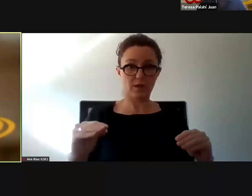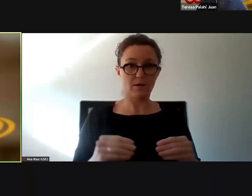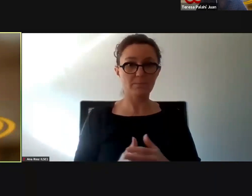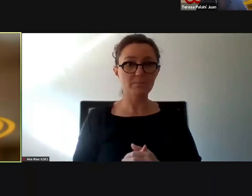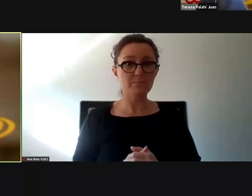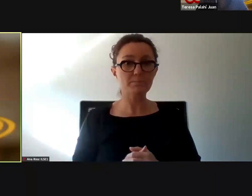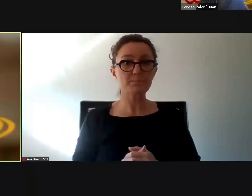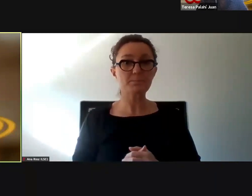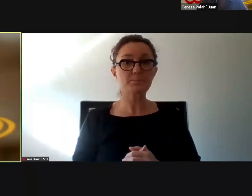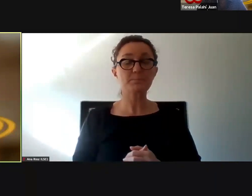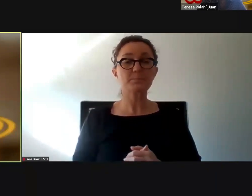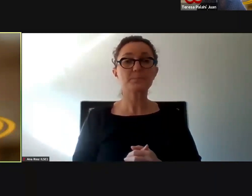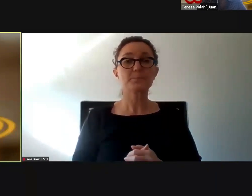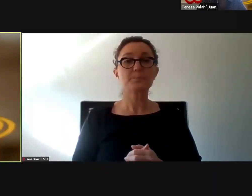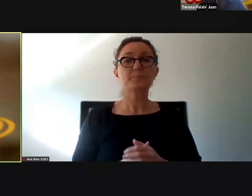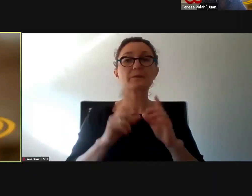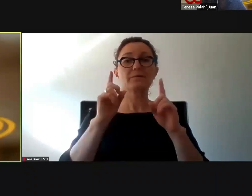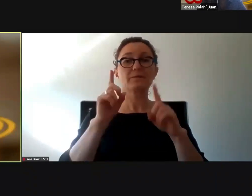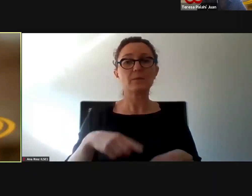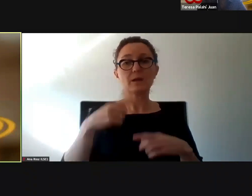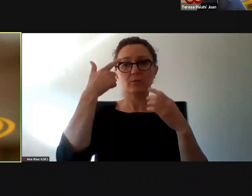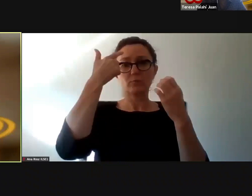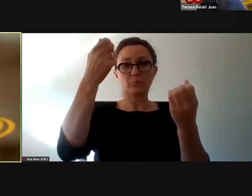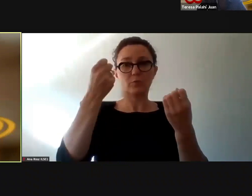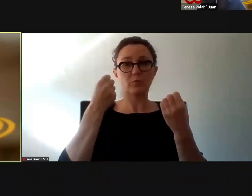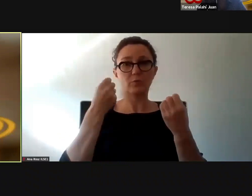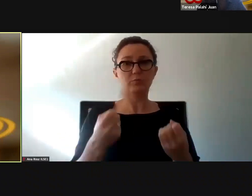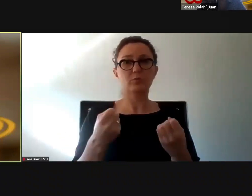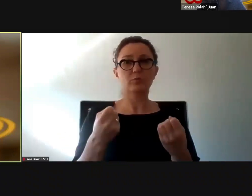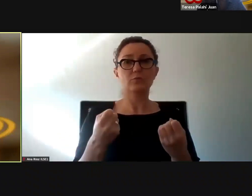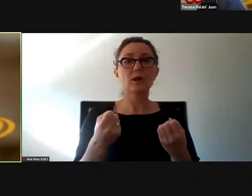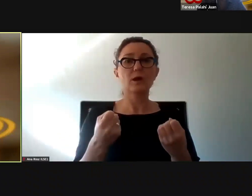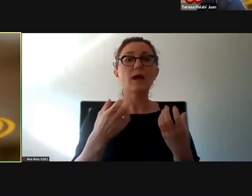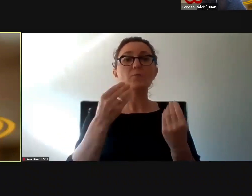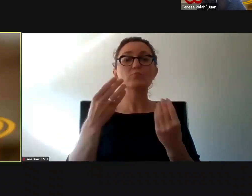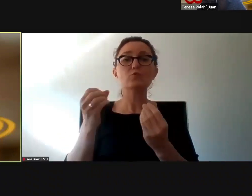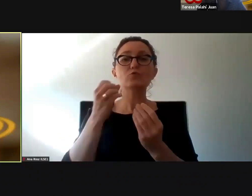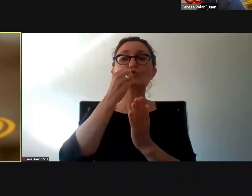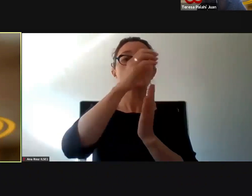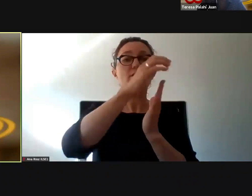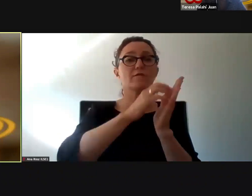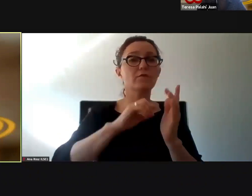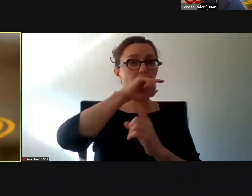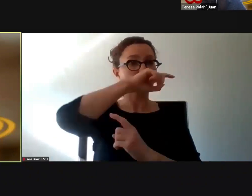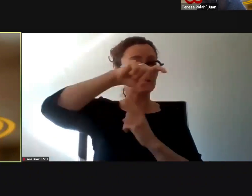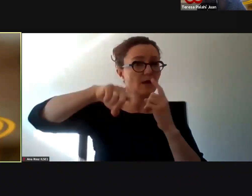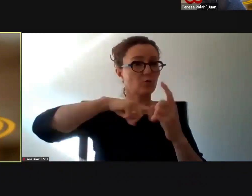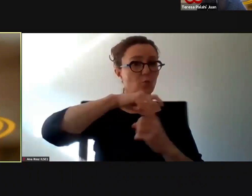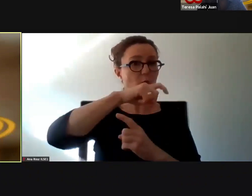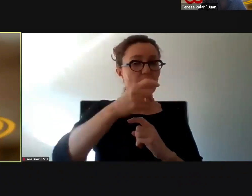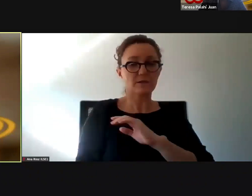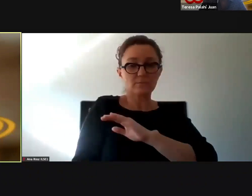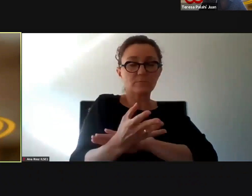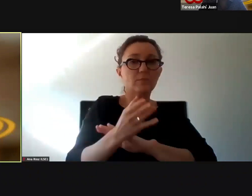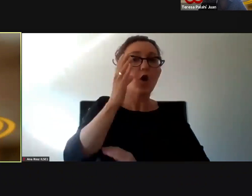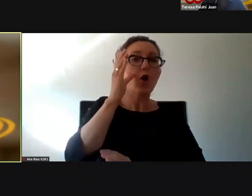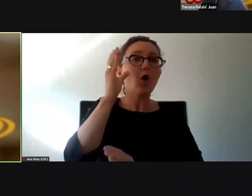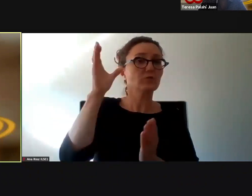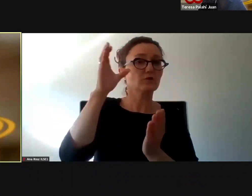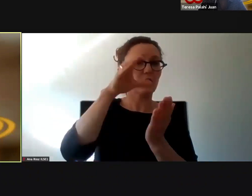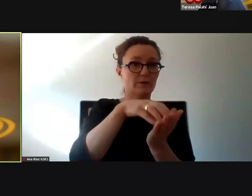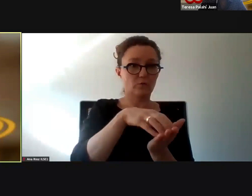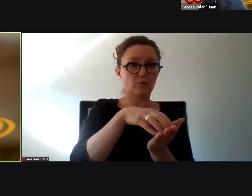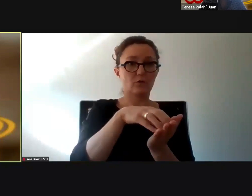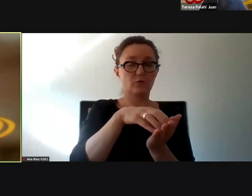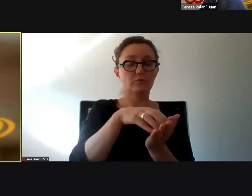y figura como experto en muchos de los informes anuales que emite el Observatorio de